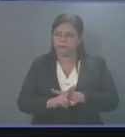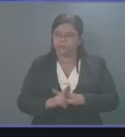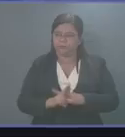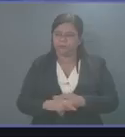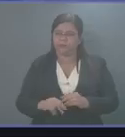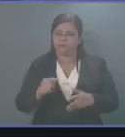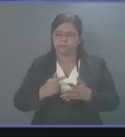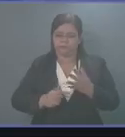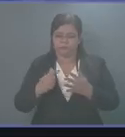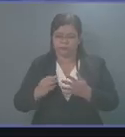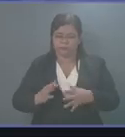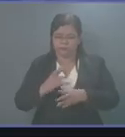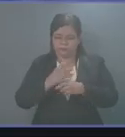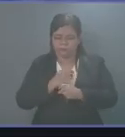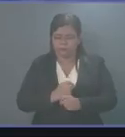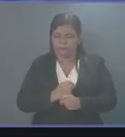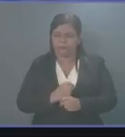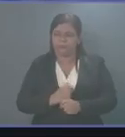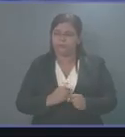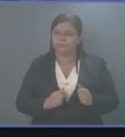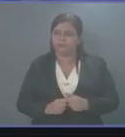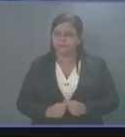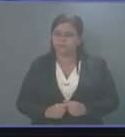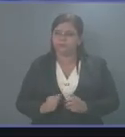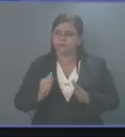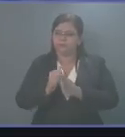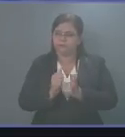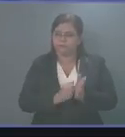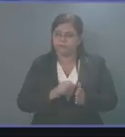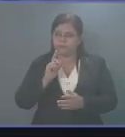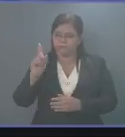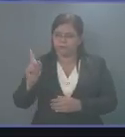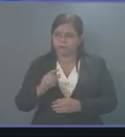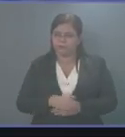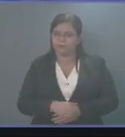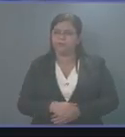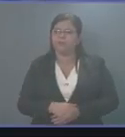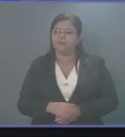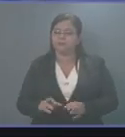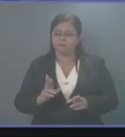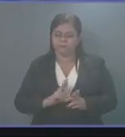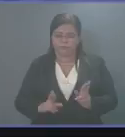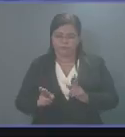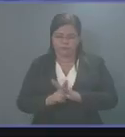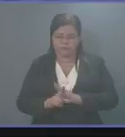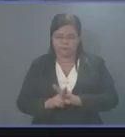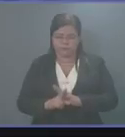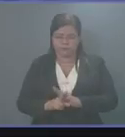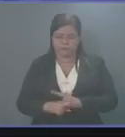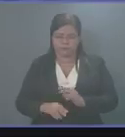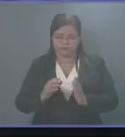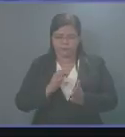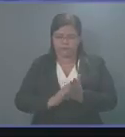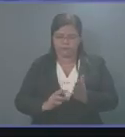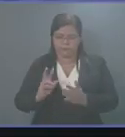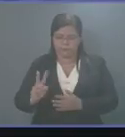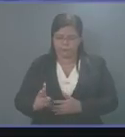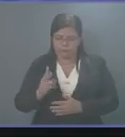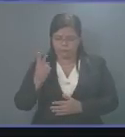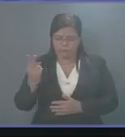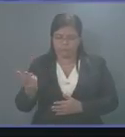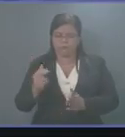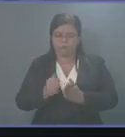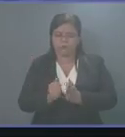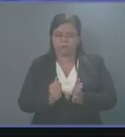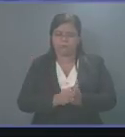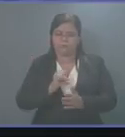reformas a la Ley de Garantías Mobiliarias, artículo 1. Reformas el inciso segundo del